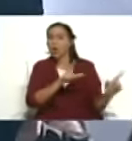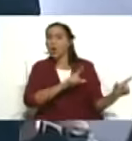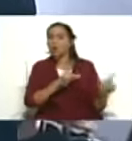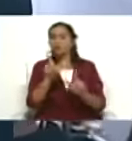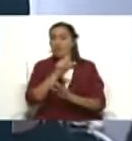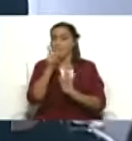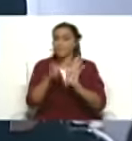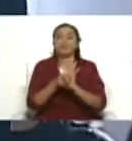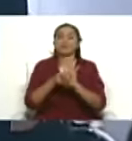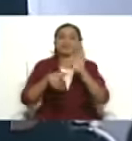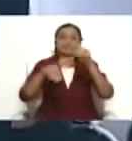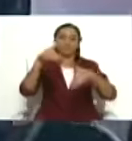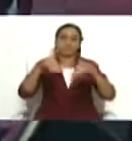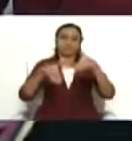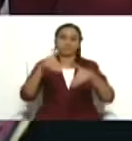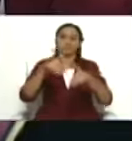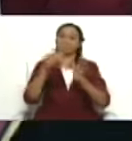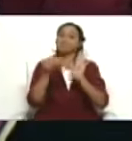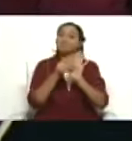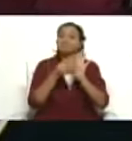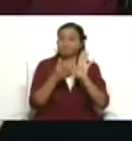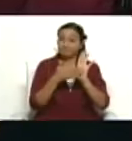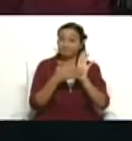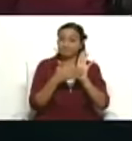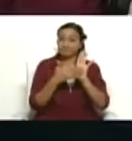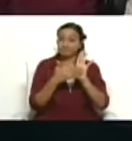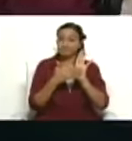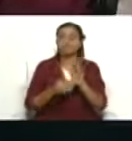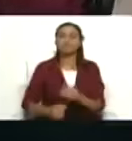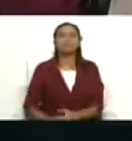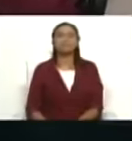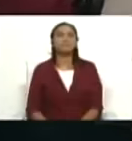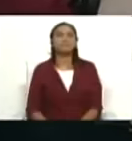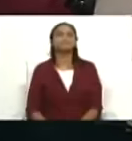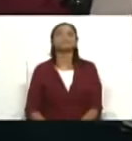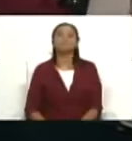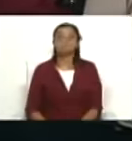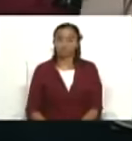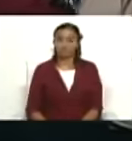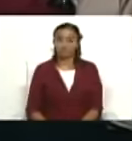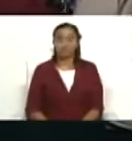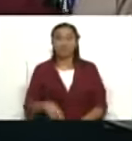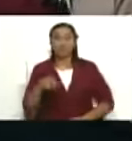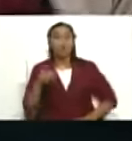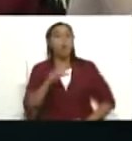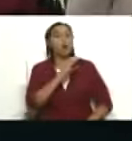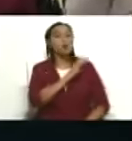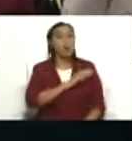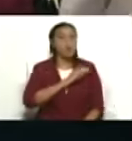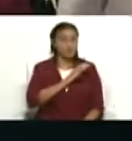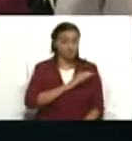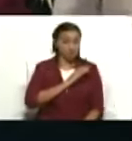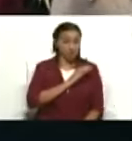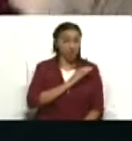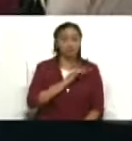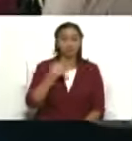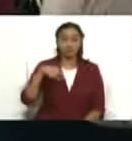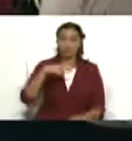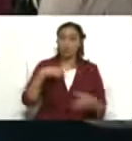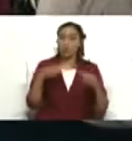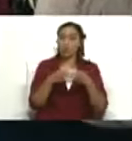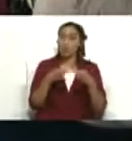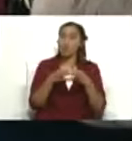correspondiente. Esta comisión, esta ronda de diálogo, solamente trae propuestas, señor presidente Elvis